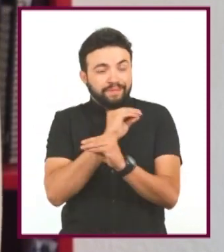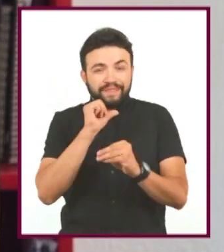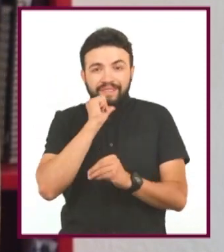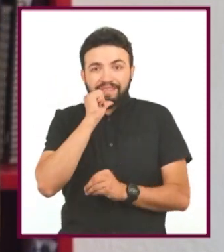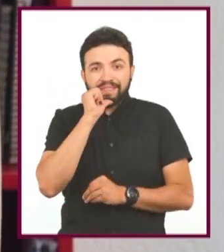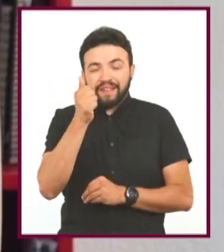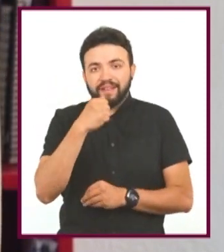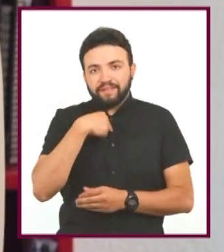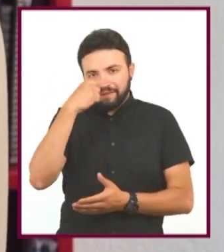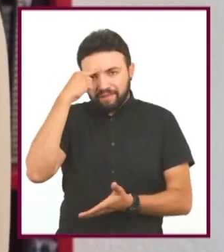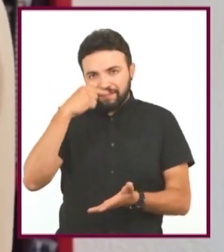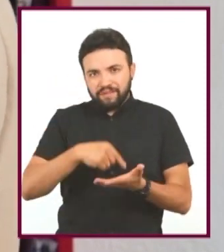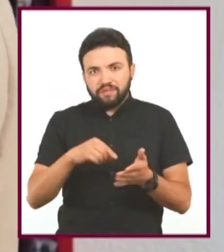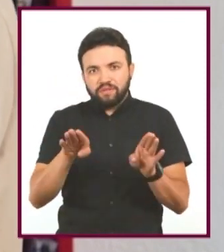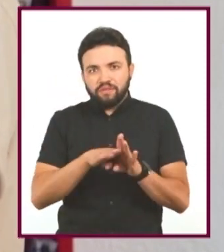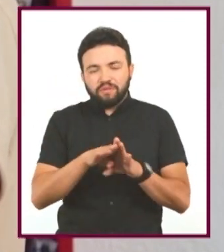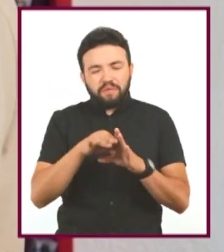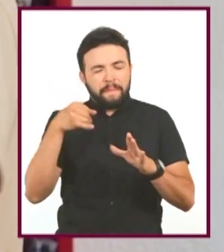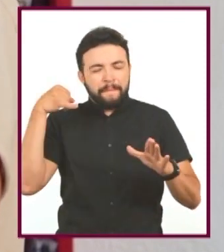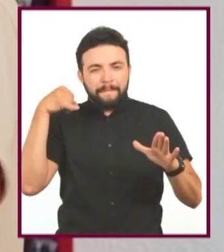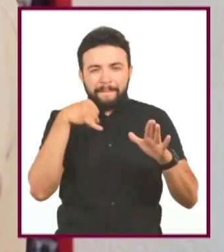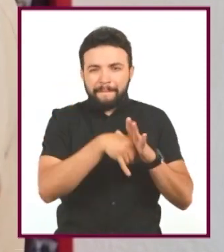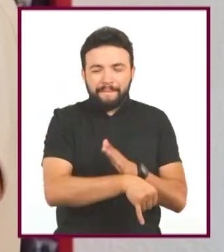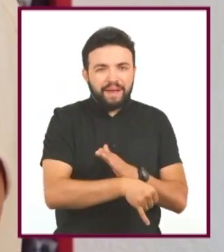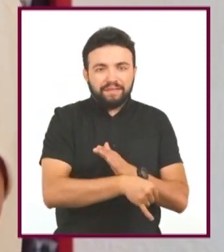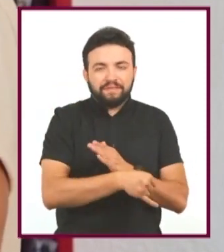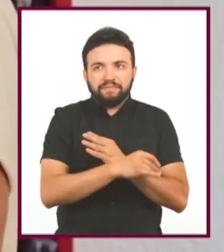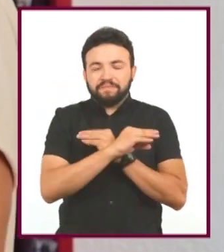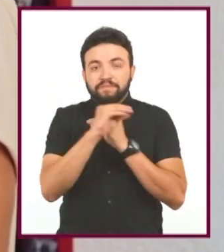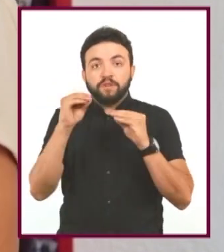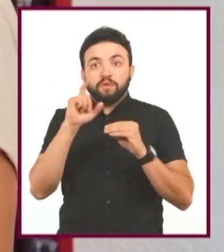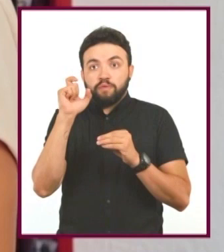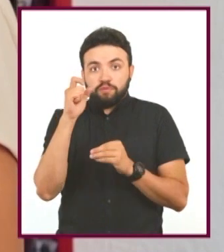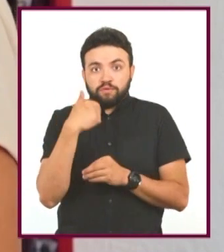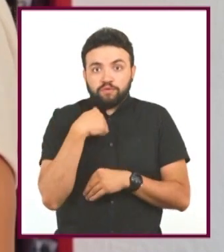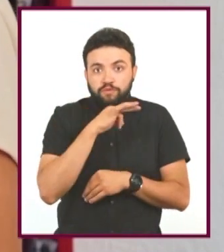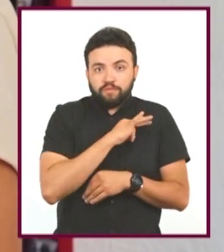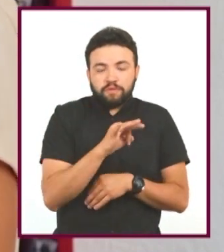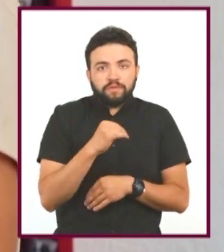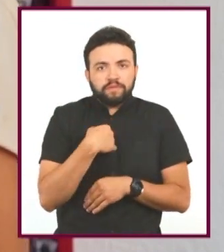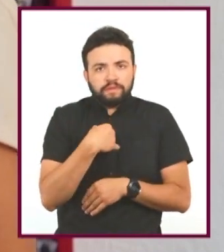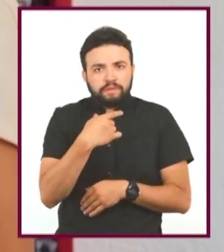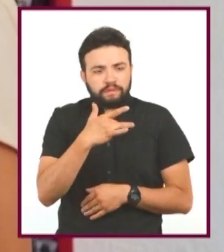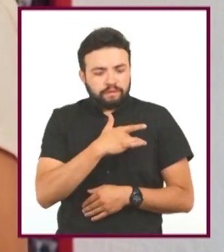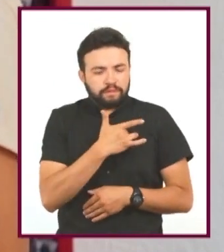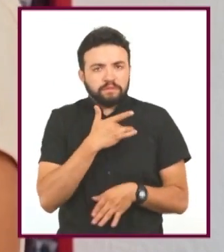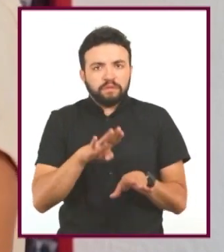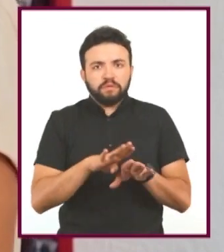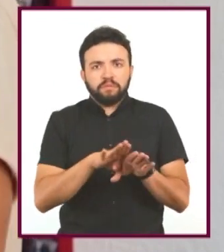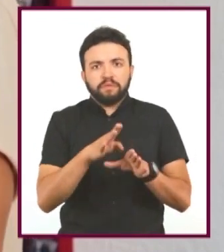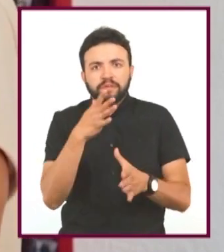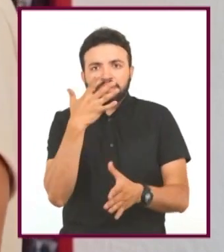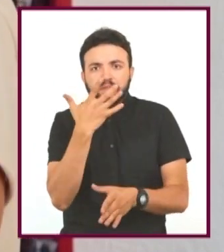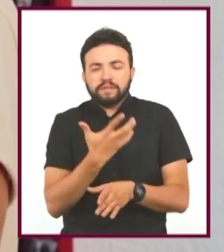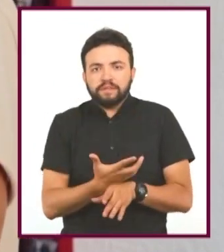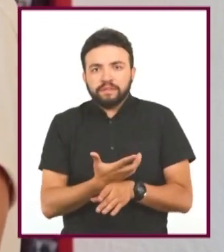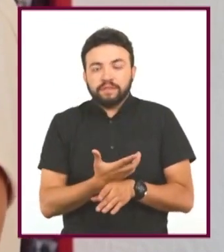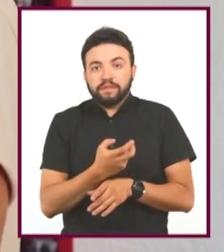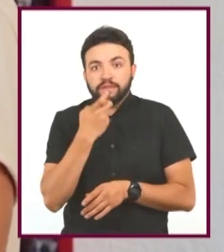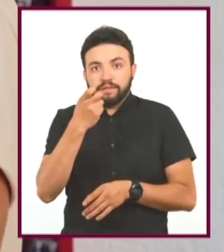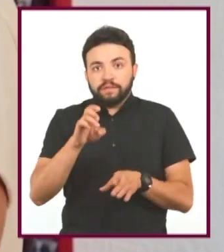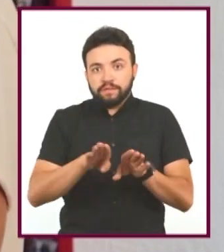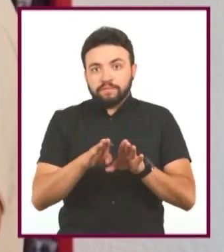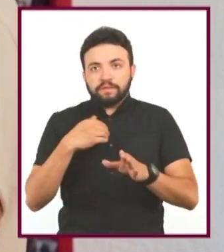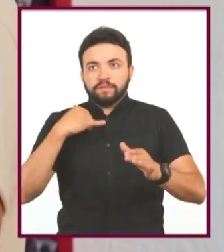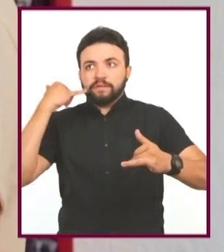en un estado de ensoñación. Cuando yo lo logro, siento que descanso y que si tengo alguna idea dando vueltas en mi cabeza, esa idea